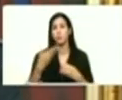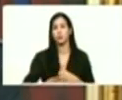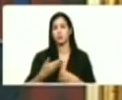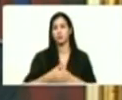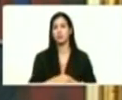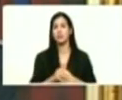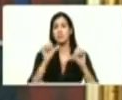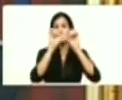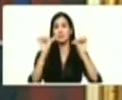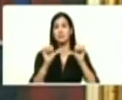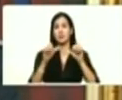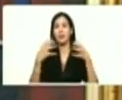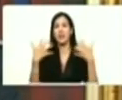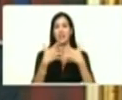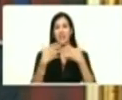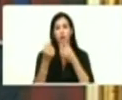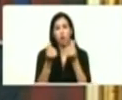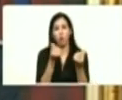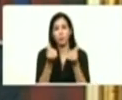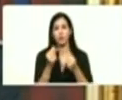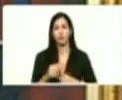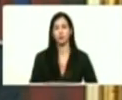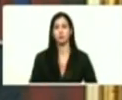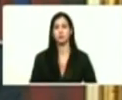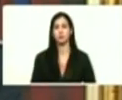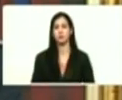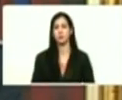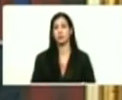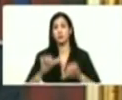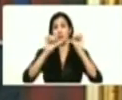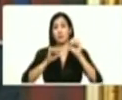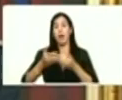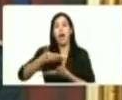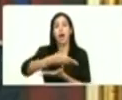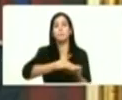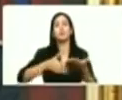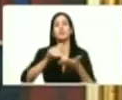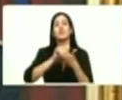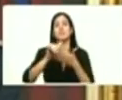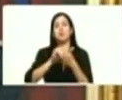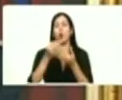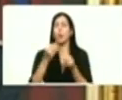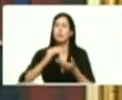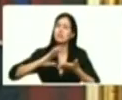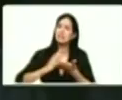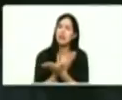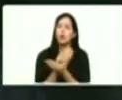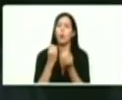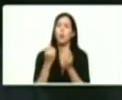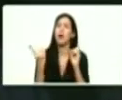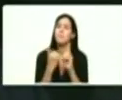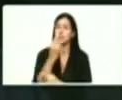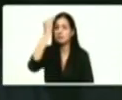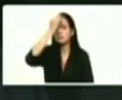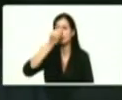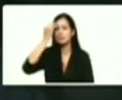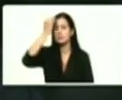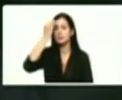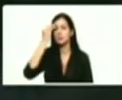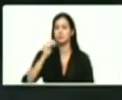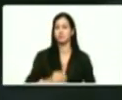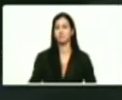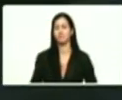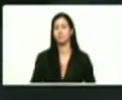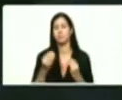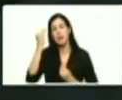el sistema de guerra económica del sistema cambiario cómo desmontarlo el agotamiento